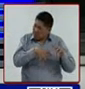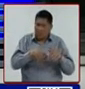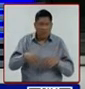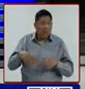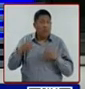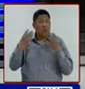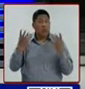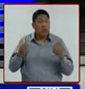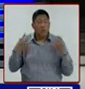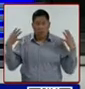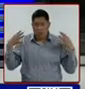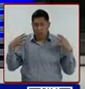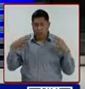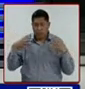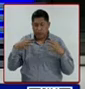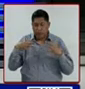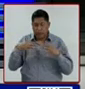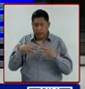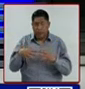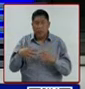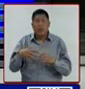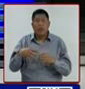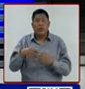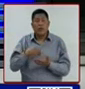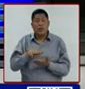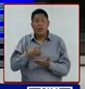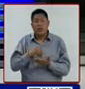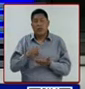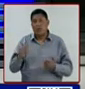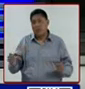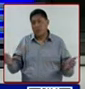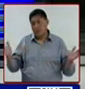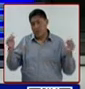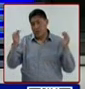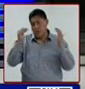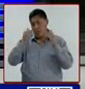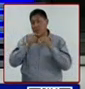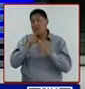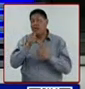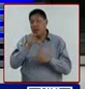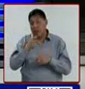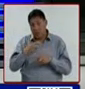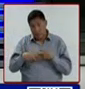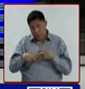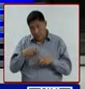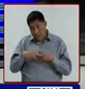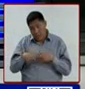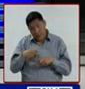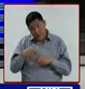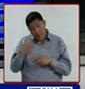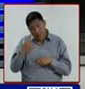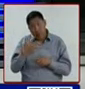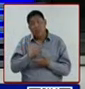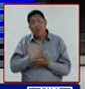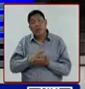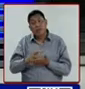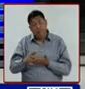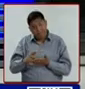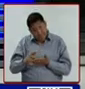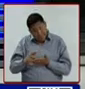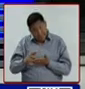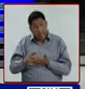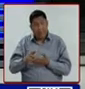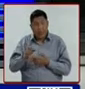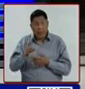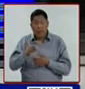y muchas de ellas se van a concentrar, por lo menos esta de Pacto de Unidad, en el centro paseño. Y el que es conflictivo durante estas últimas cuatro semanas es de